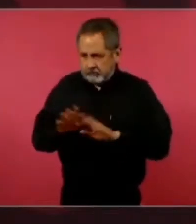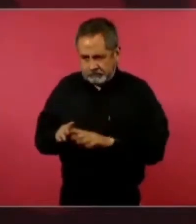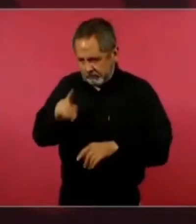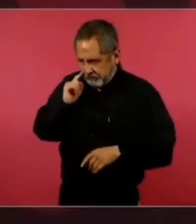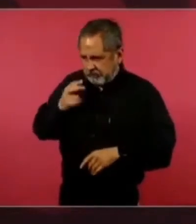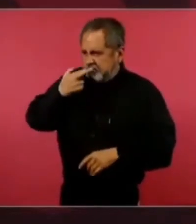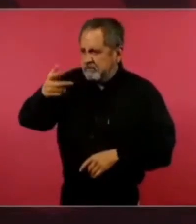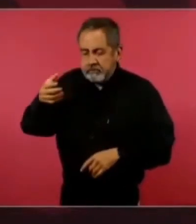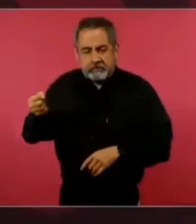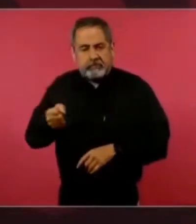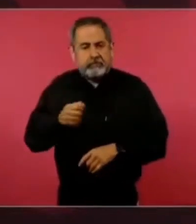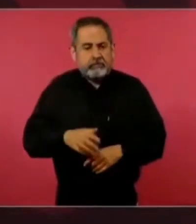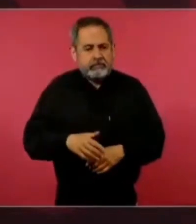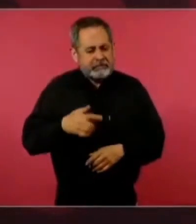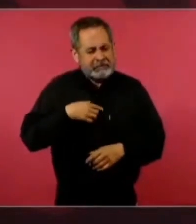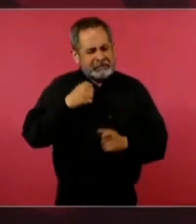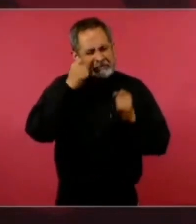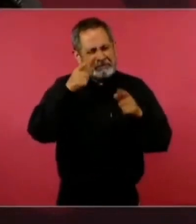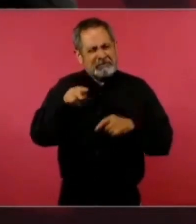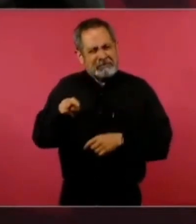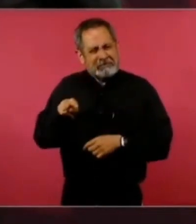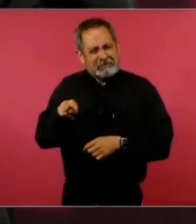me llamó mucho la atención porque